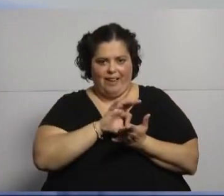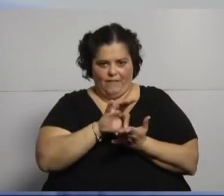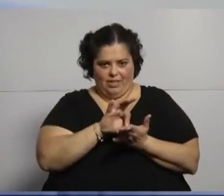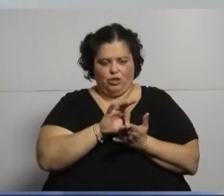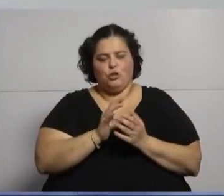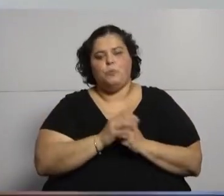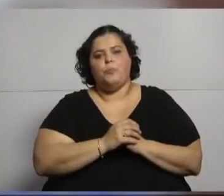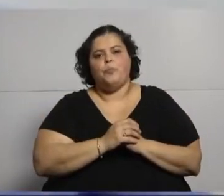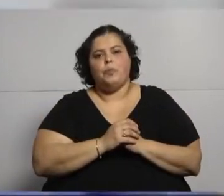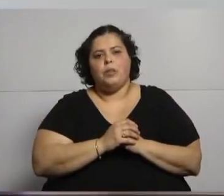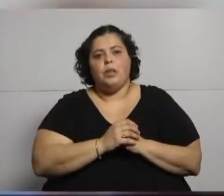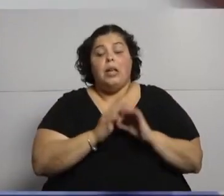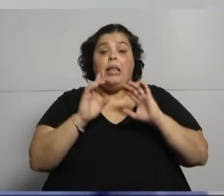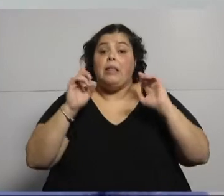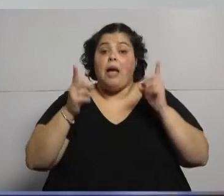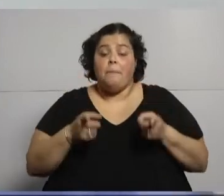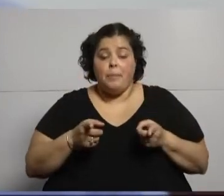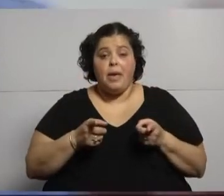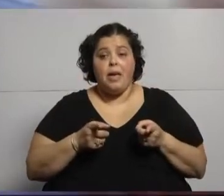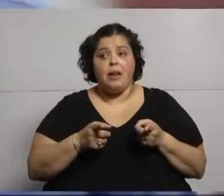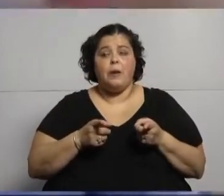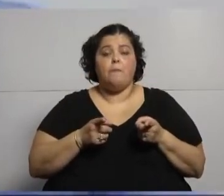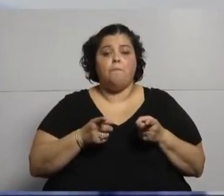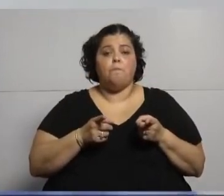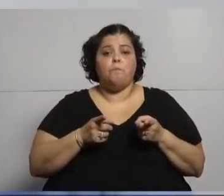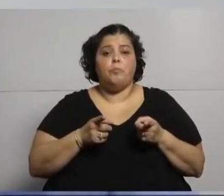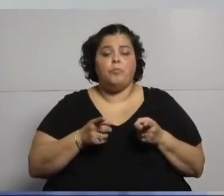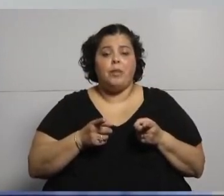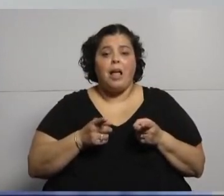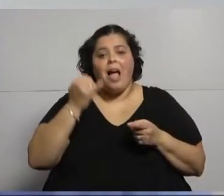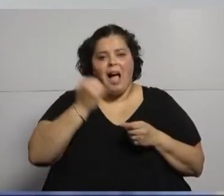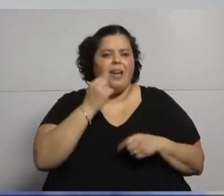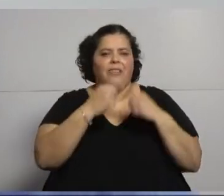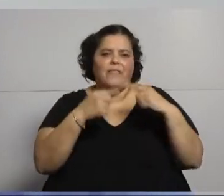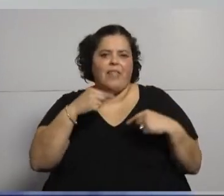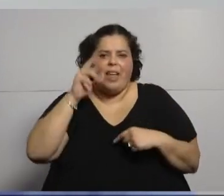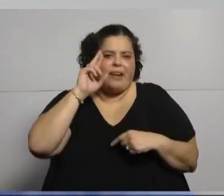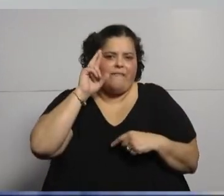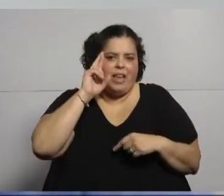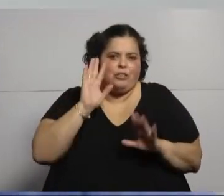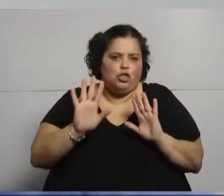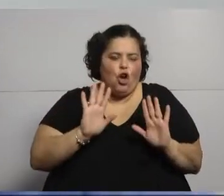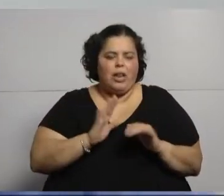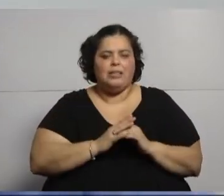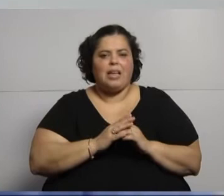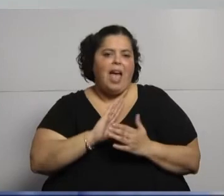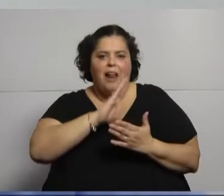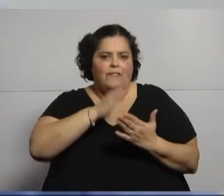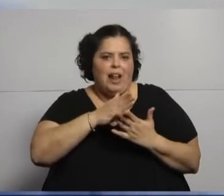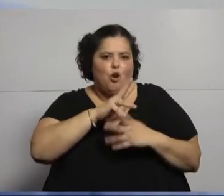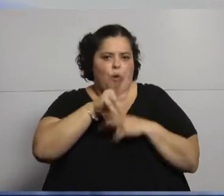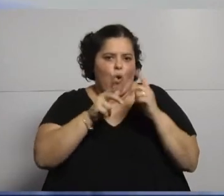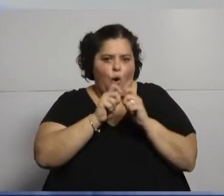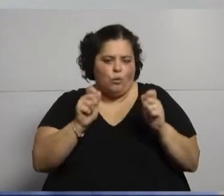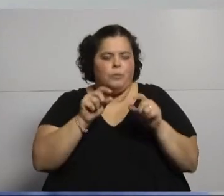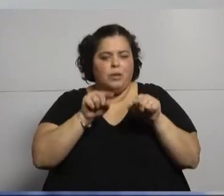es, y qué pena ir como botando tantos temas, pero son como varias reflexiones que finalmente hemos sacado. Hay un tema muy importante y fue